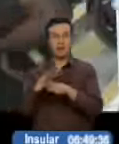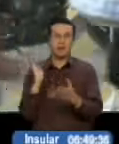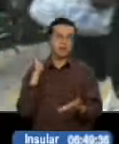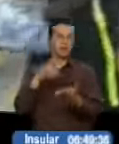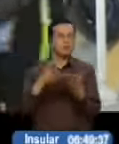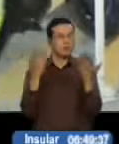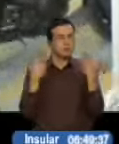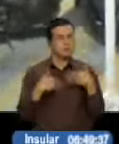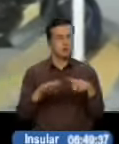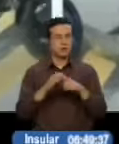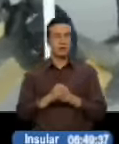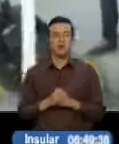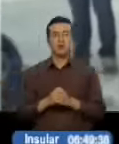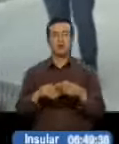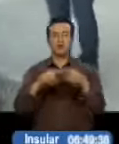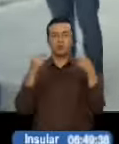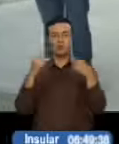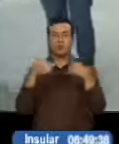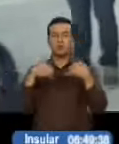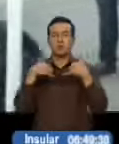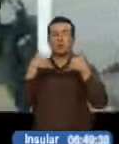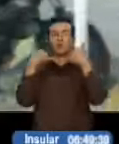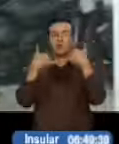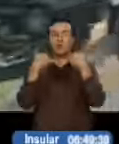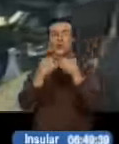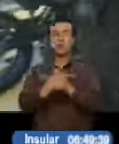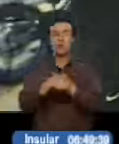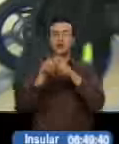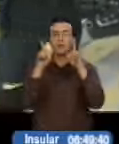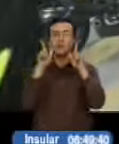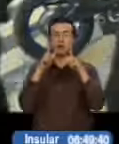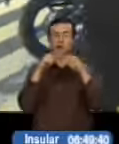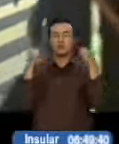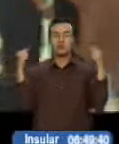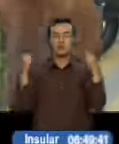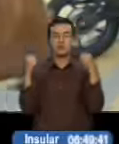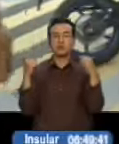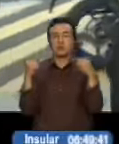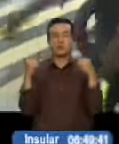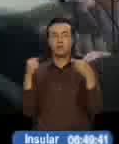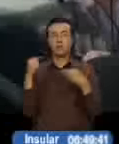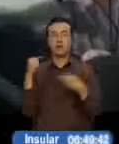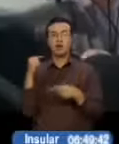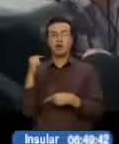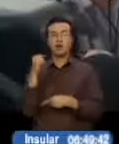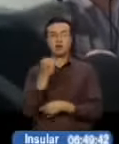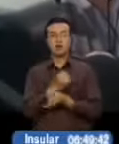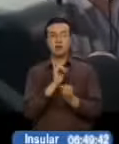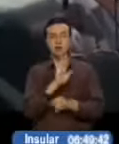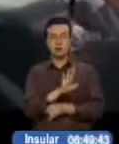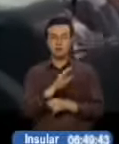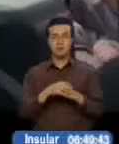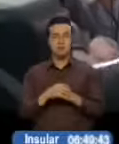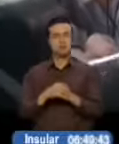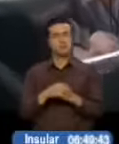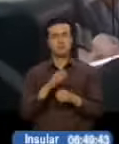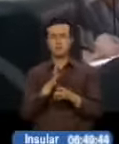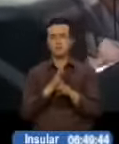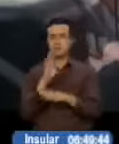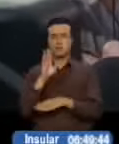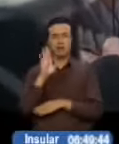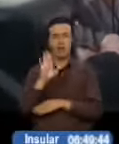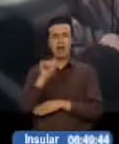Atlético Nacional para su partido de Copa Libertadores ante Independiente del Valle. Nacional va a ser fiel a lo que ha sido su comportamiento siempre